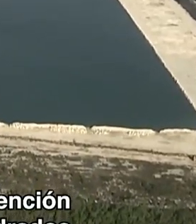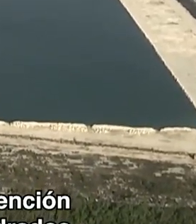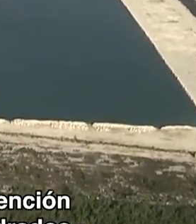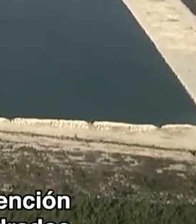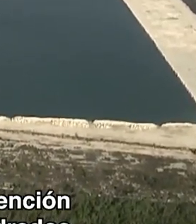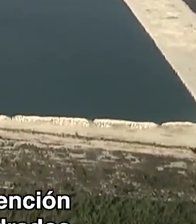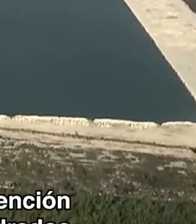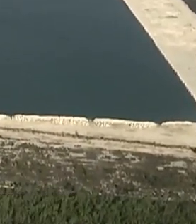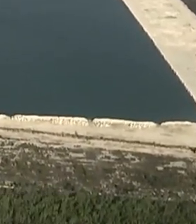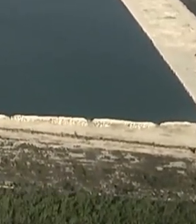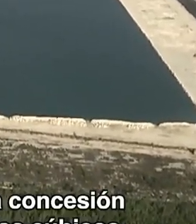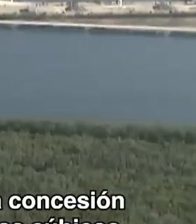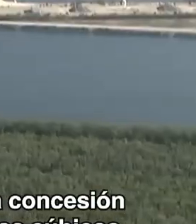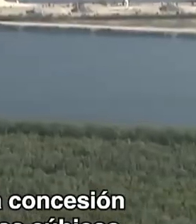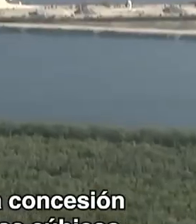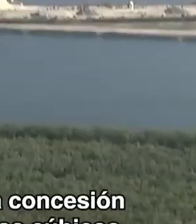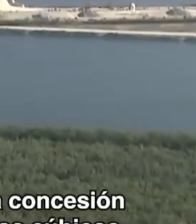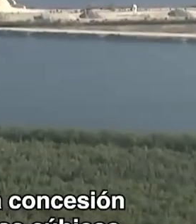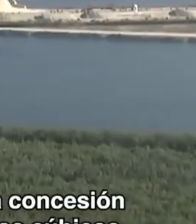es el paraíso.